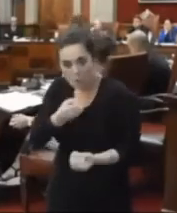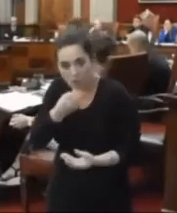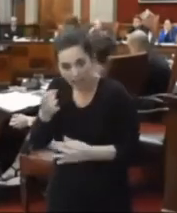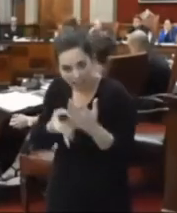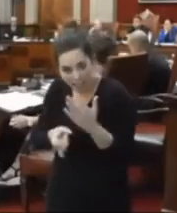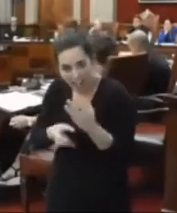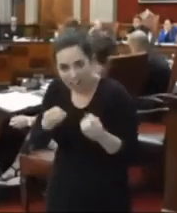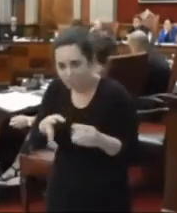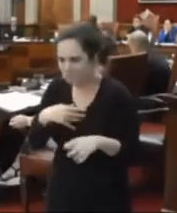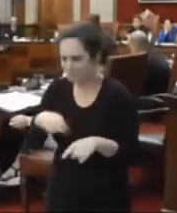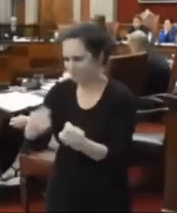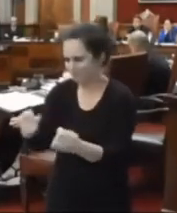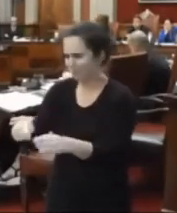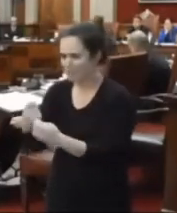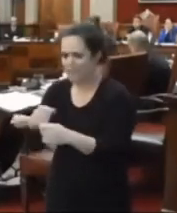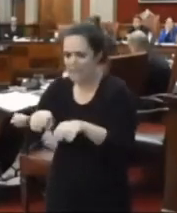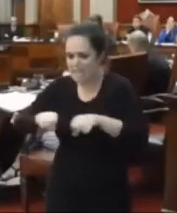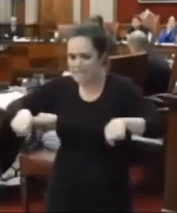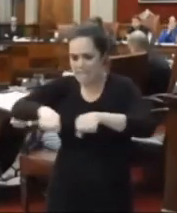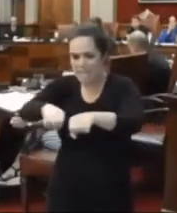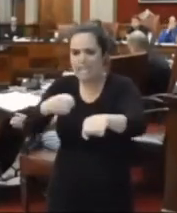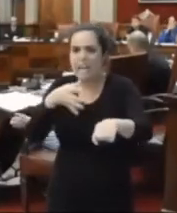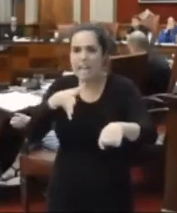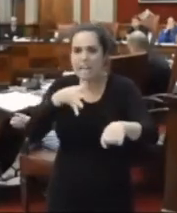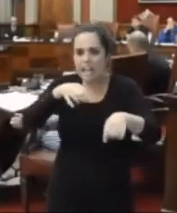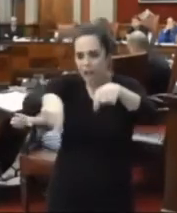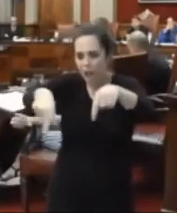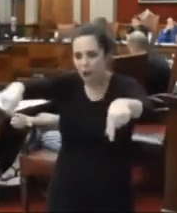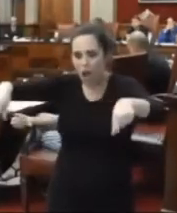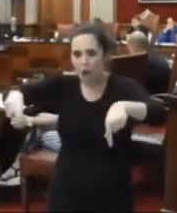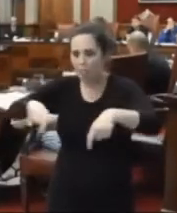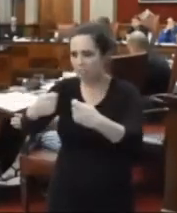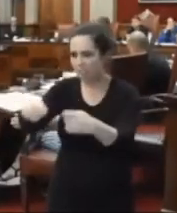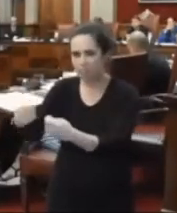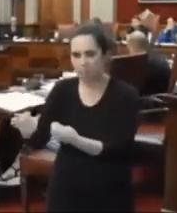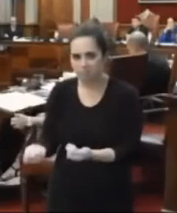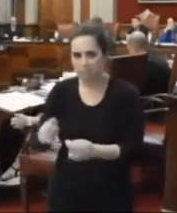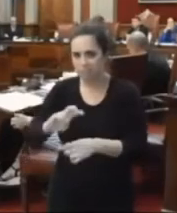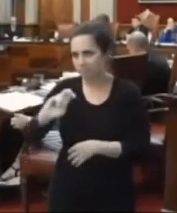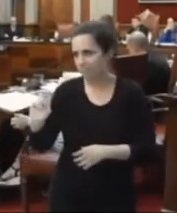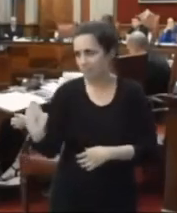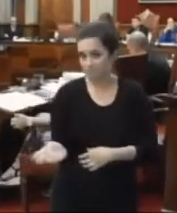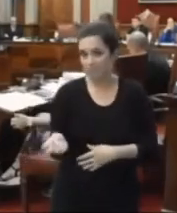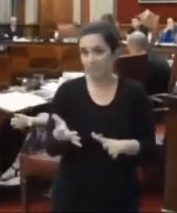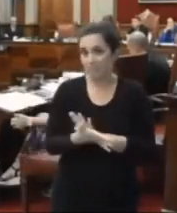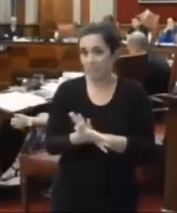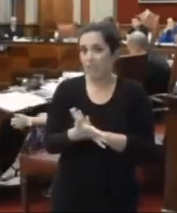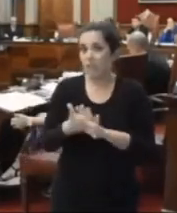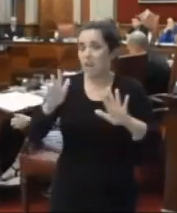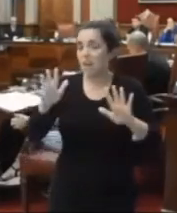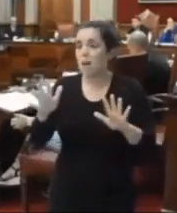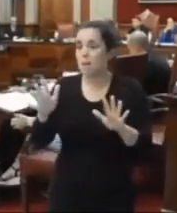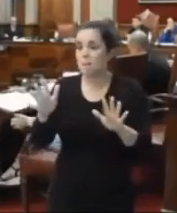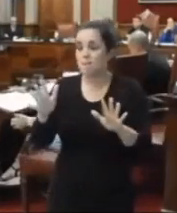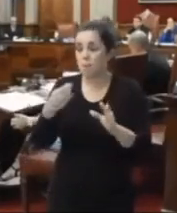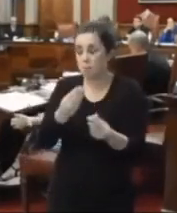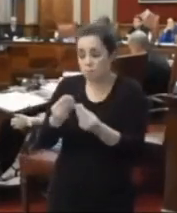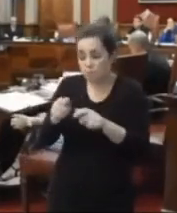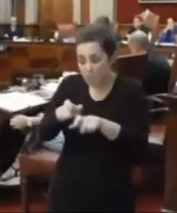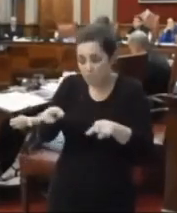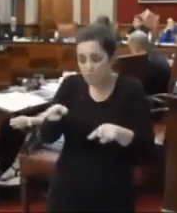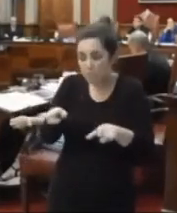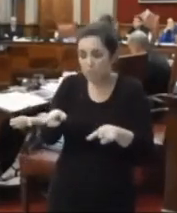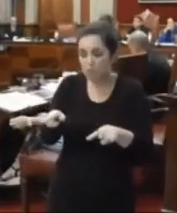etc. Así que no sé si se podía hacer otra vez huertas, pero muchos de